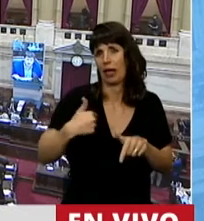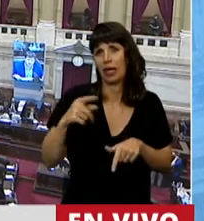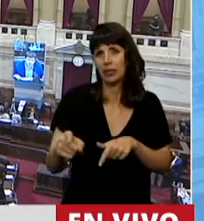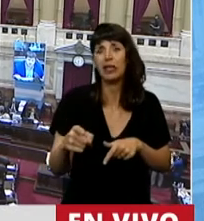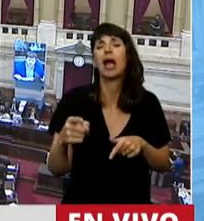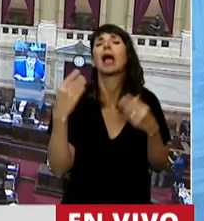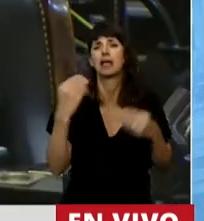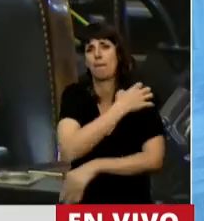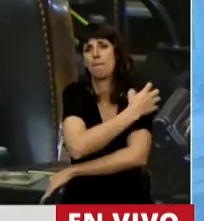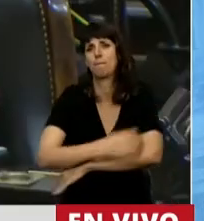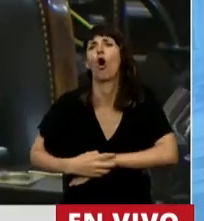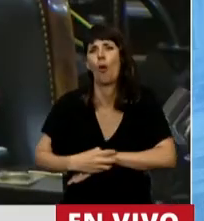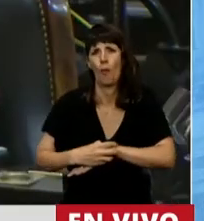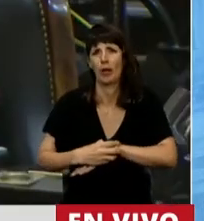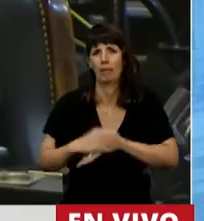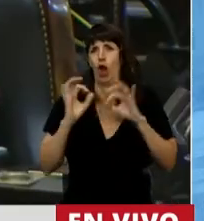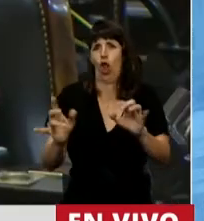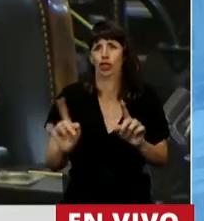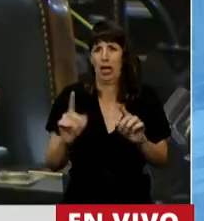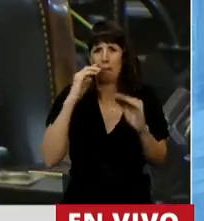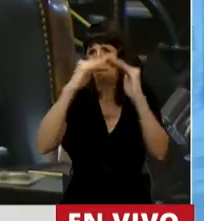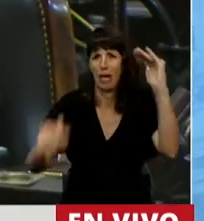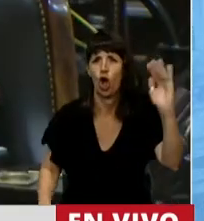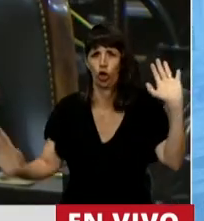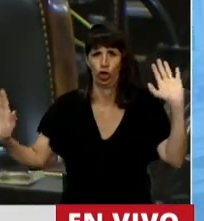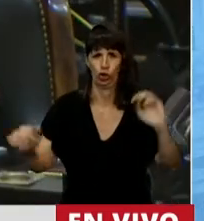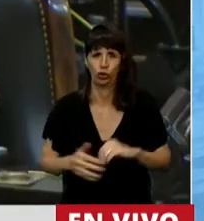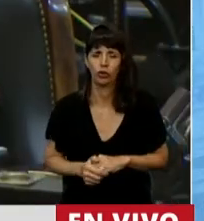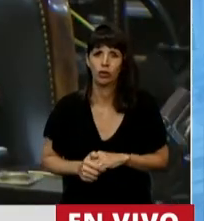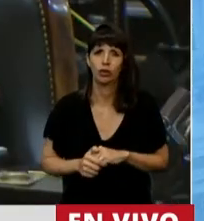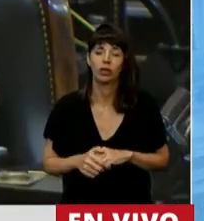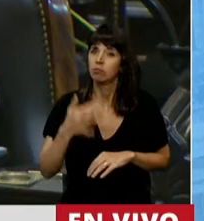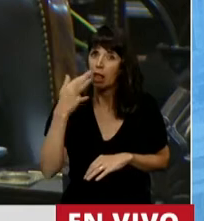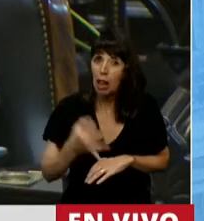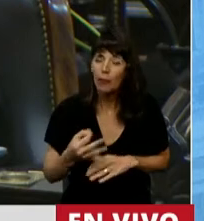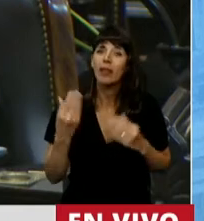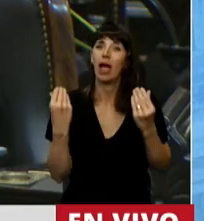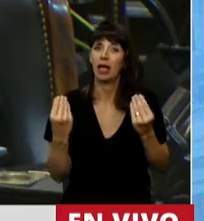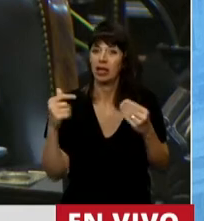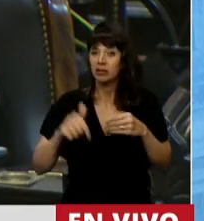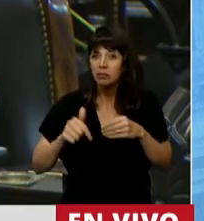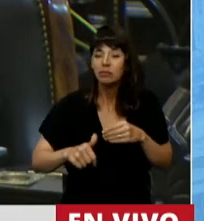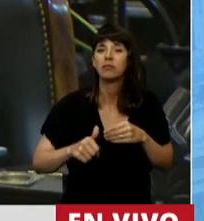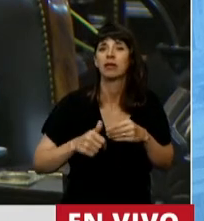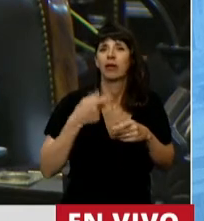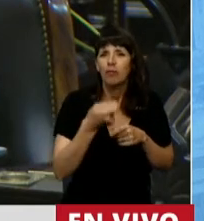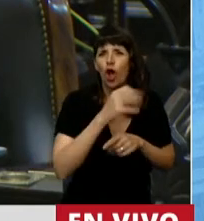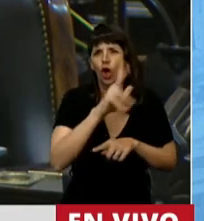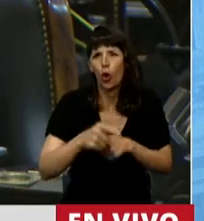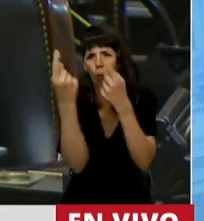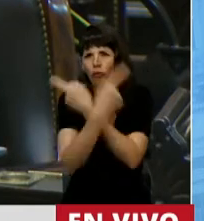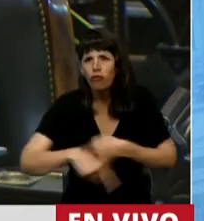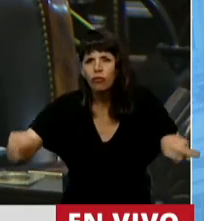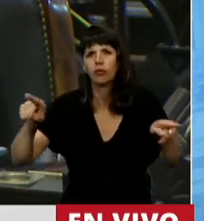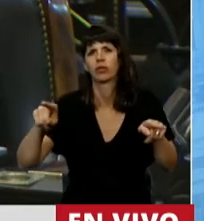pobreza. La dura realidad es que la inseguridad en este año se ha incrementado de